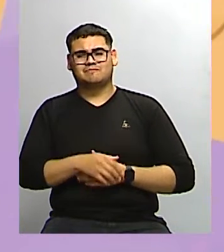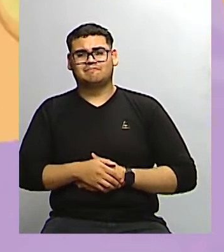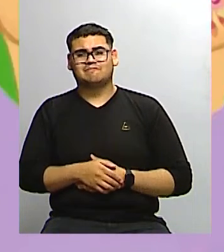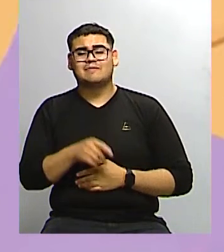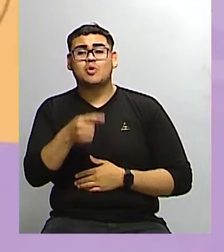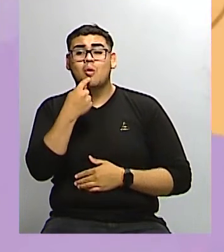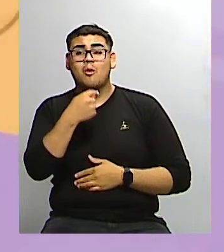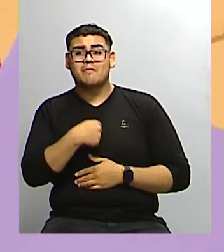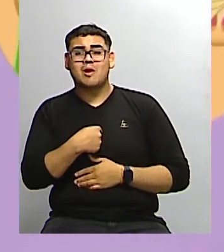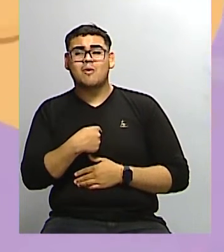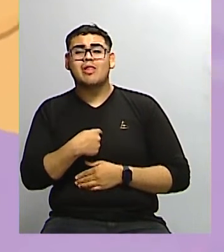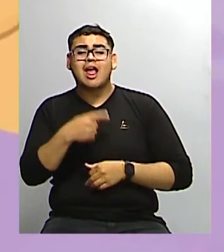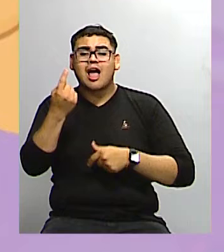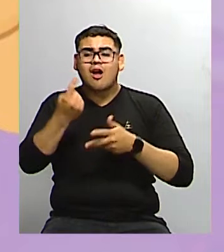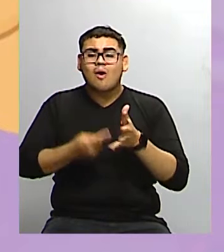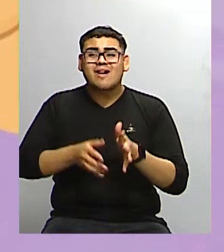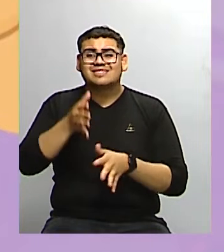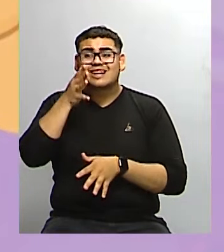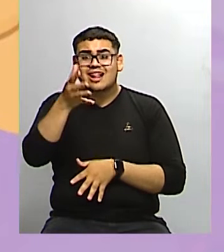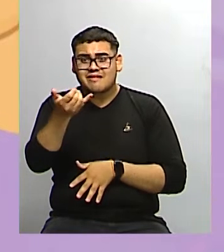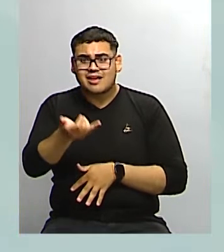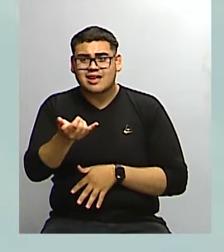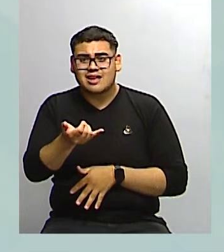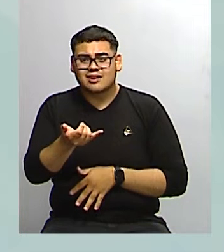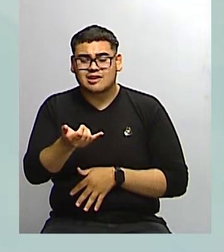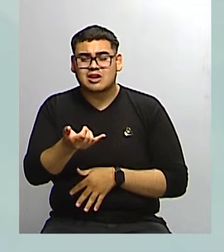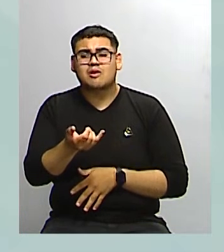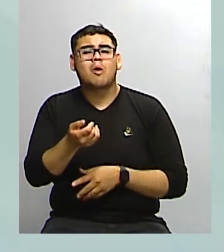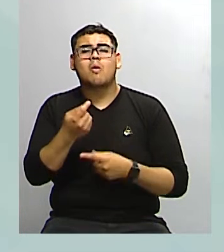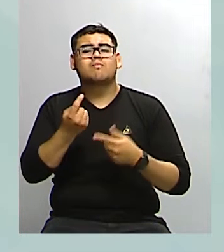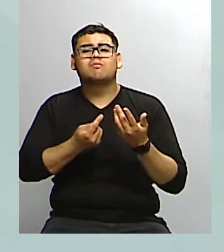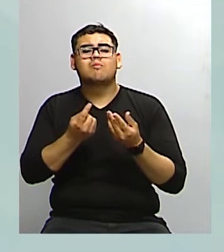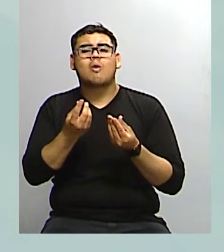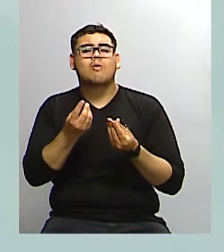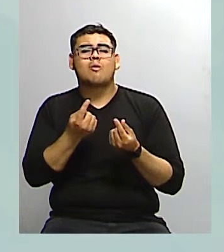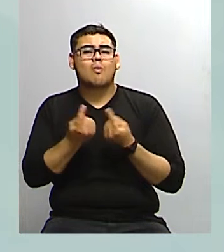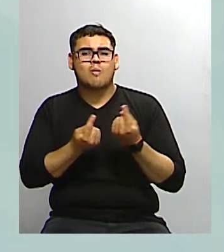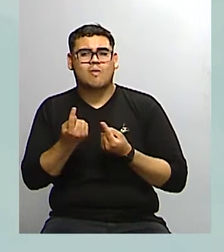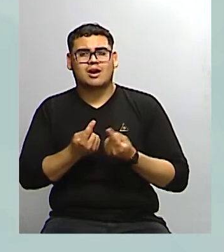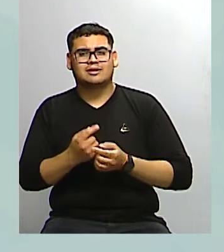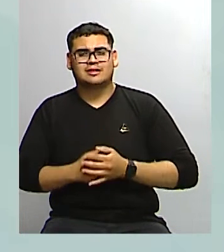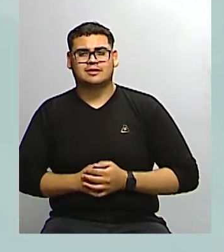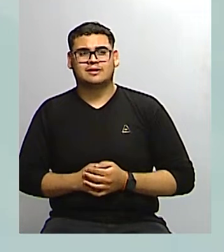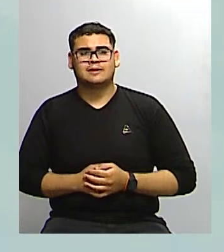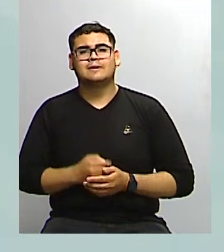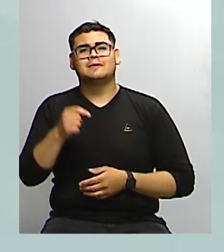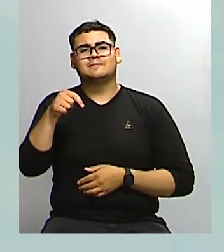los factores de riesgo para ese cáncer de mama? Esto se ha visto que el cáncer de mama es típico de